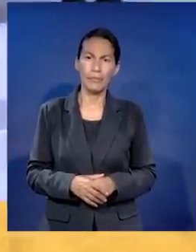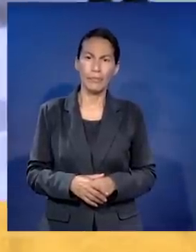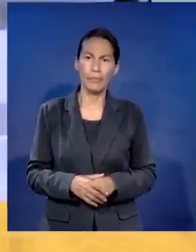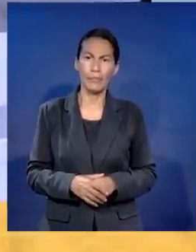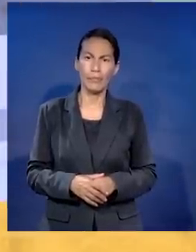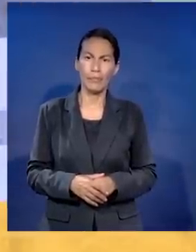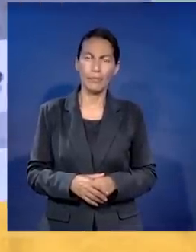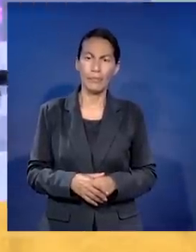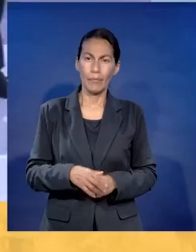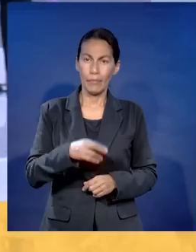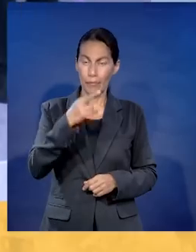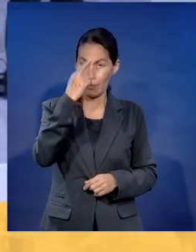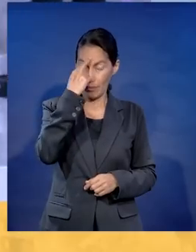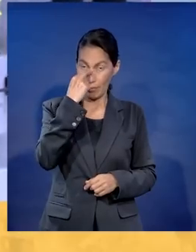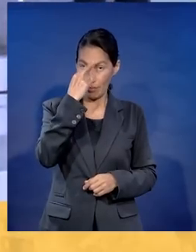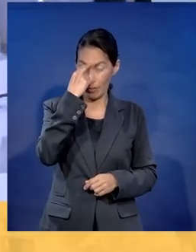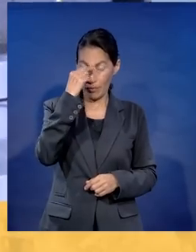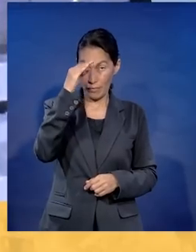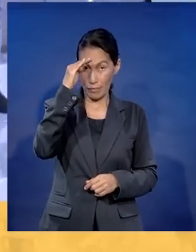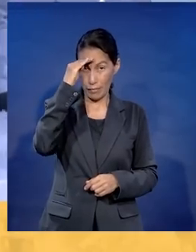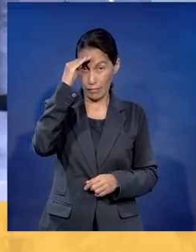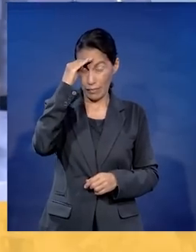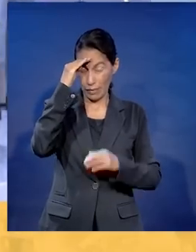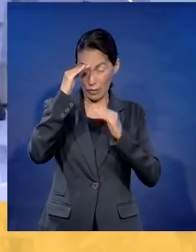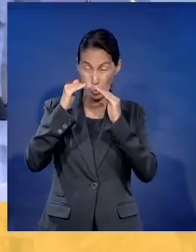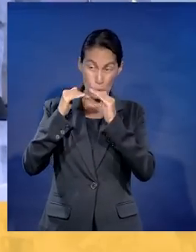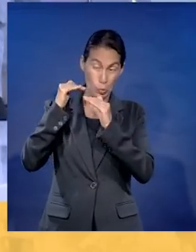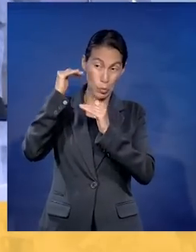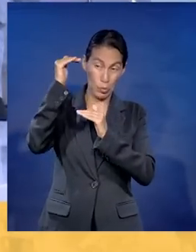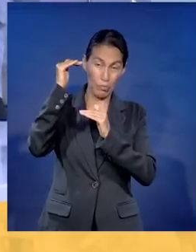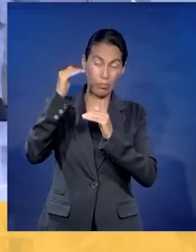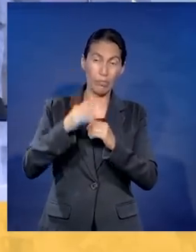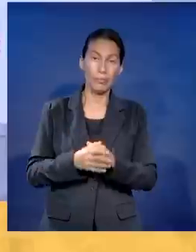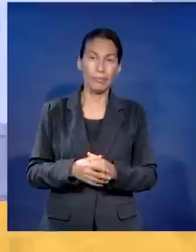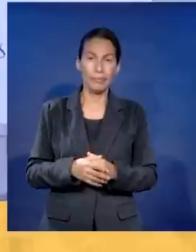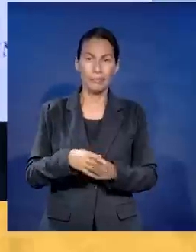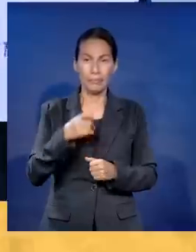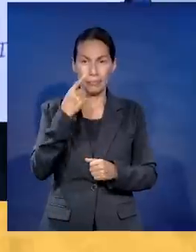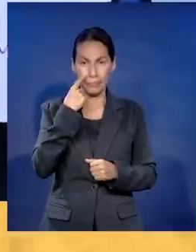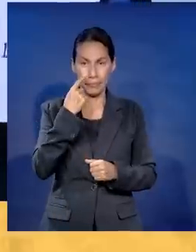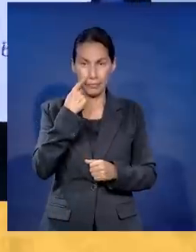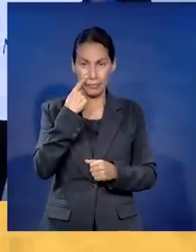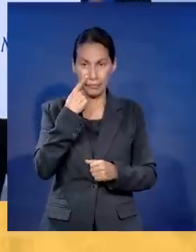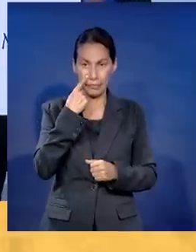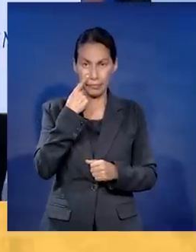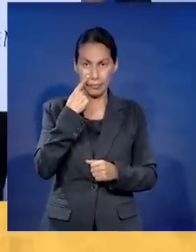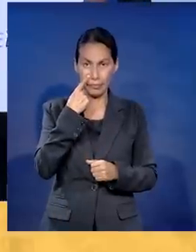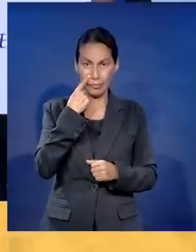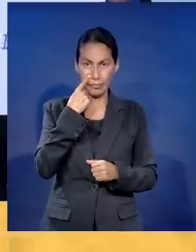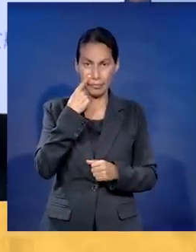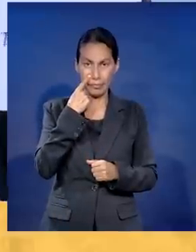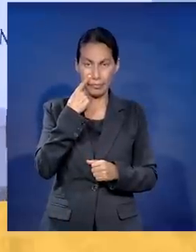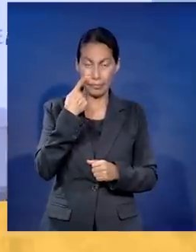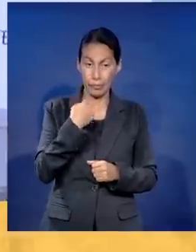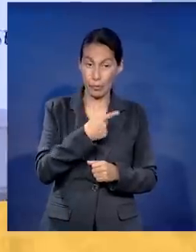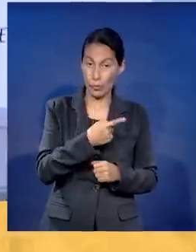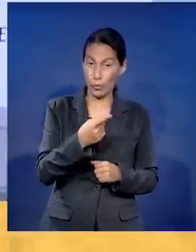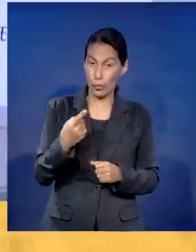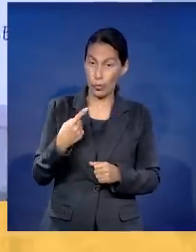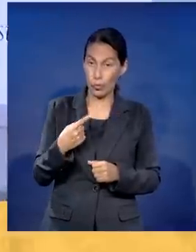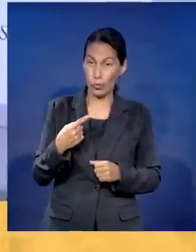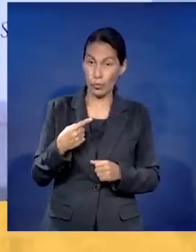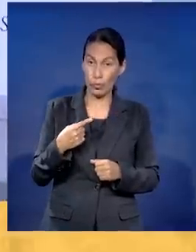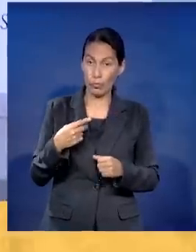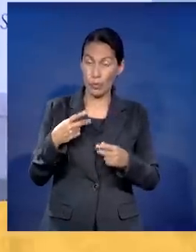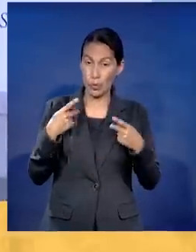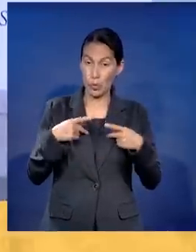es una facultad alta de la mente que Dios nos ha dado Pero atención nadie se quede solo con la razón porque